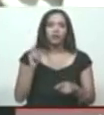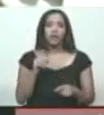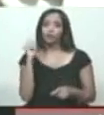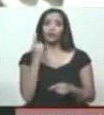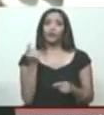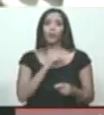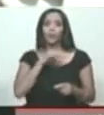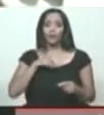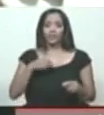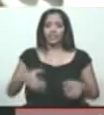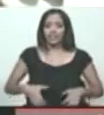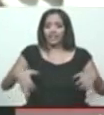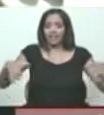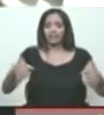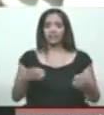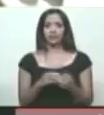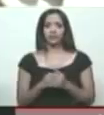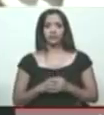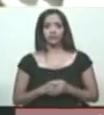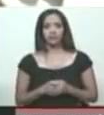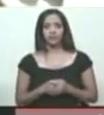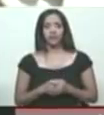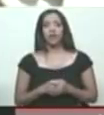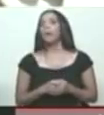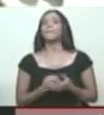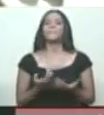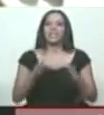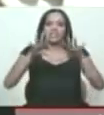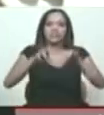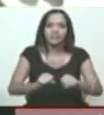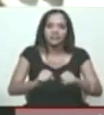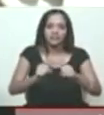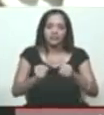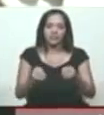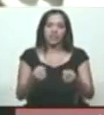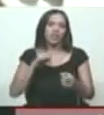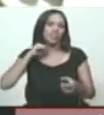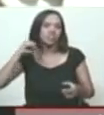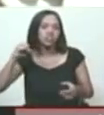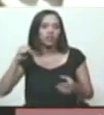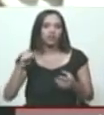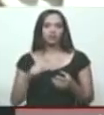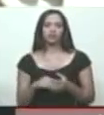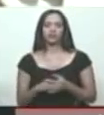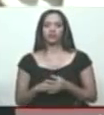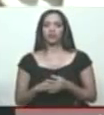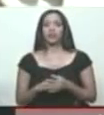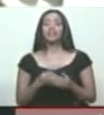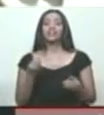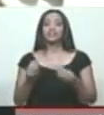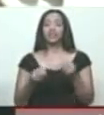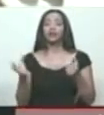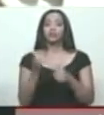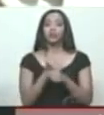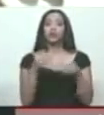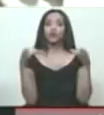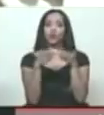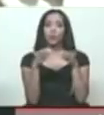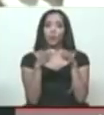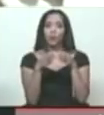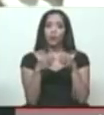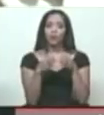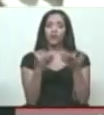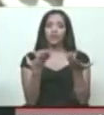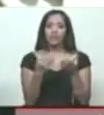nuestra riqueza. Para ponerle la mano y dominarnos, colonizarnos. Y se ha conseguido un grupo de aliados internos que